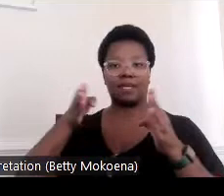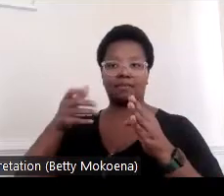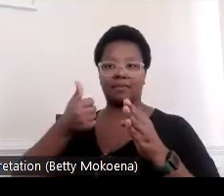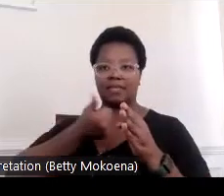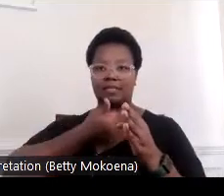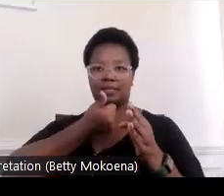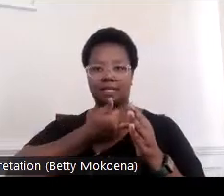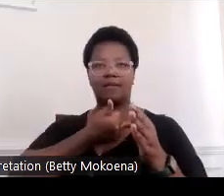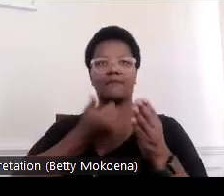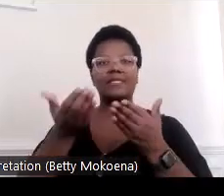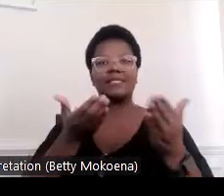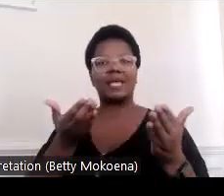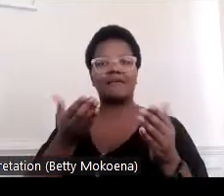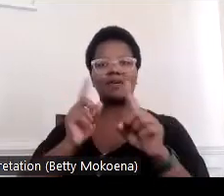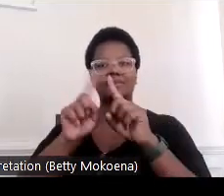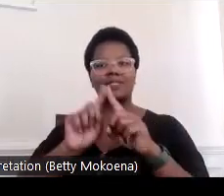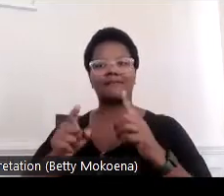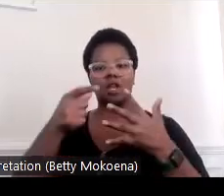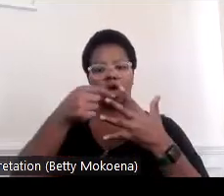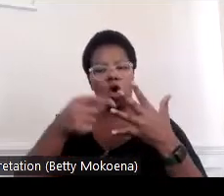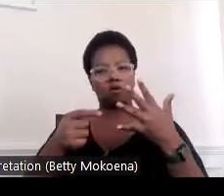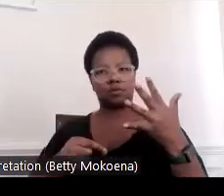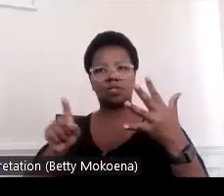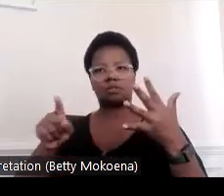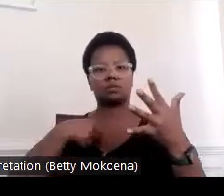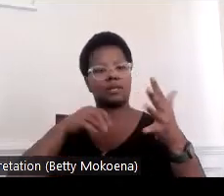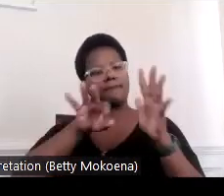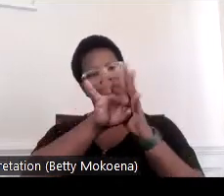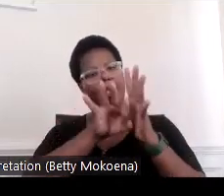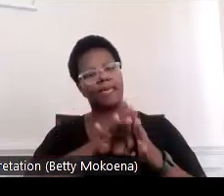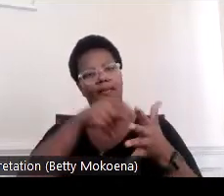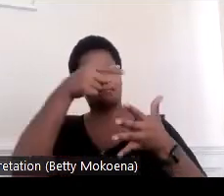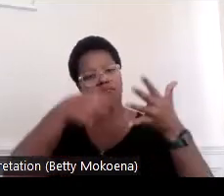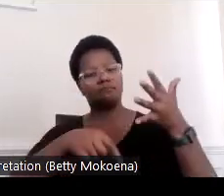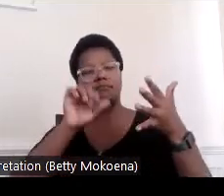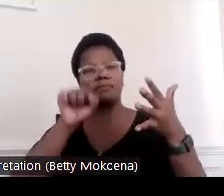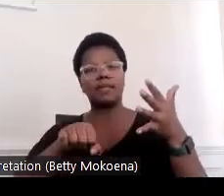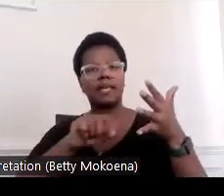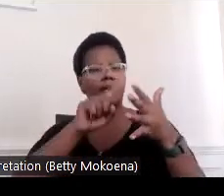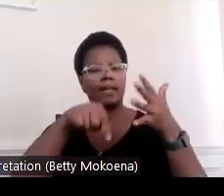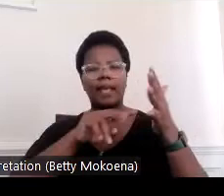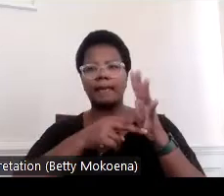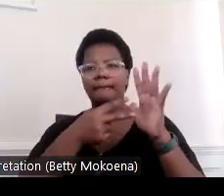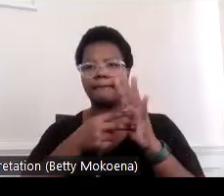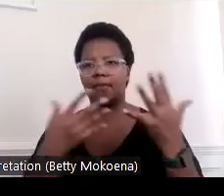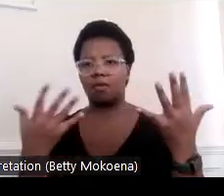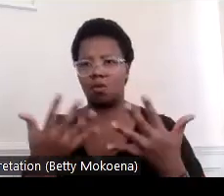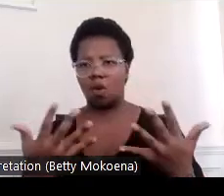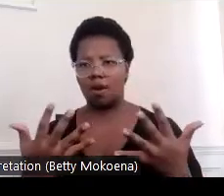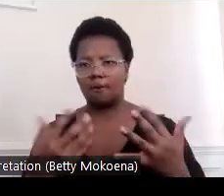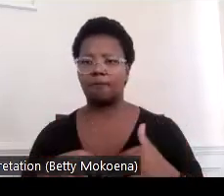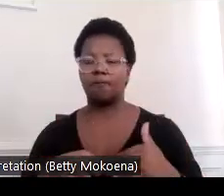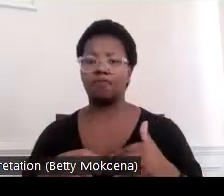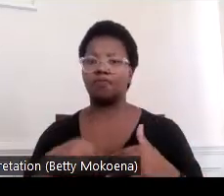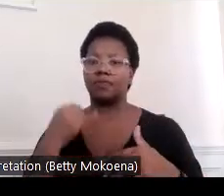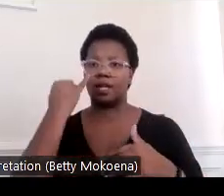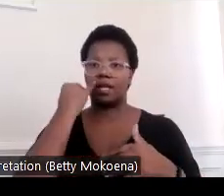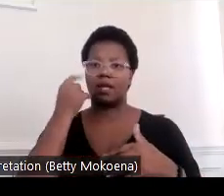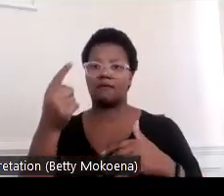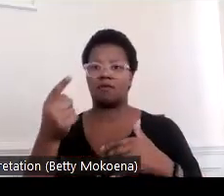individuos tiene que elegir servicios de diferentes opciones por ejemplo y qué quiere decir eso